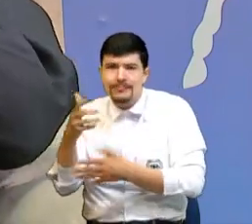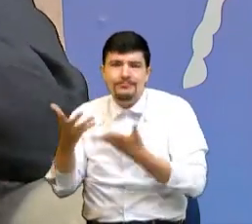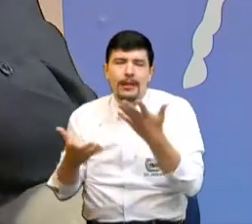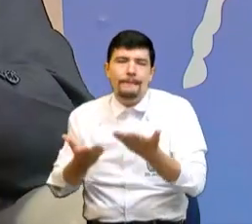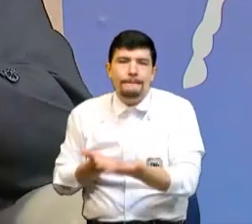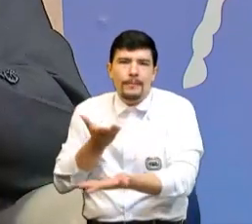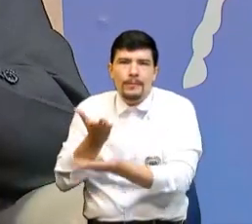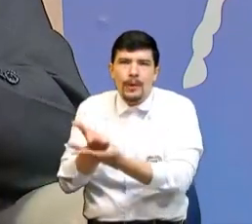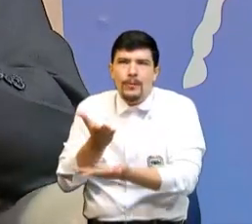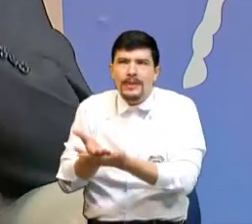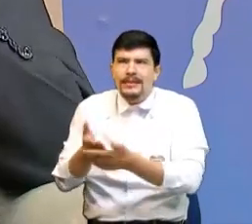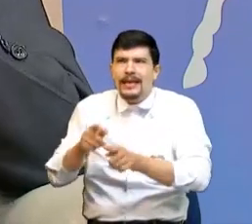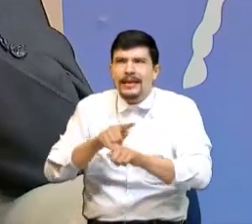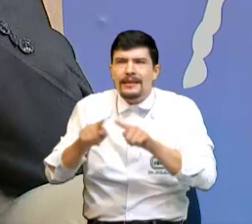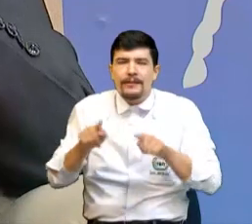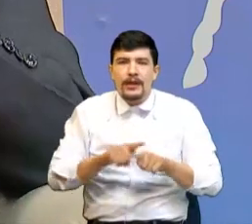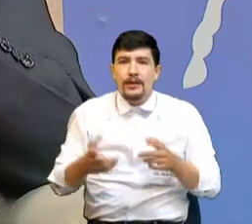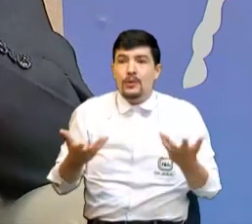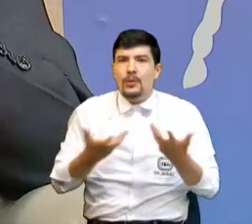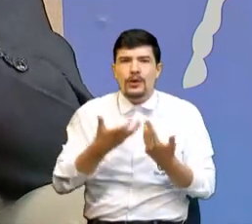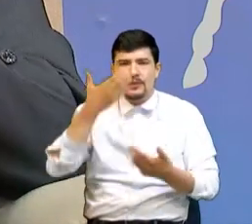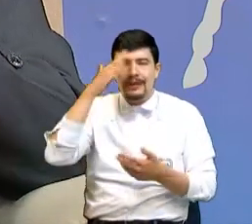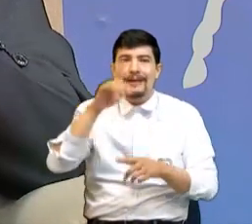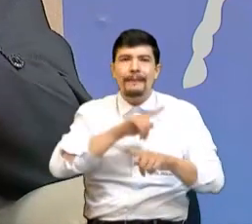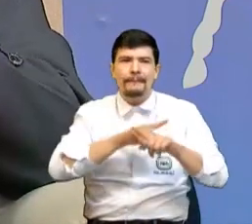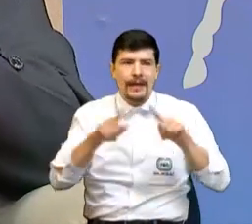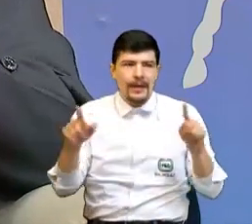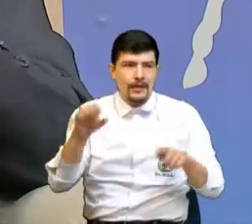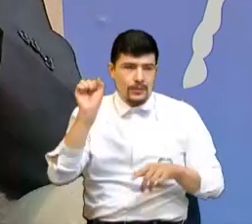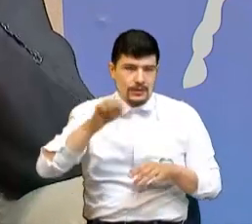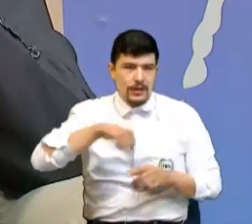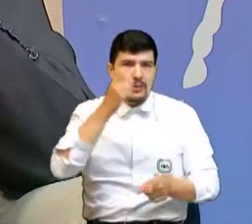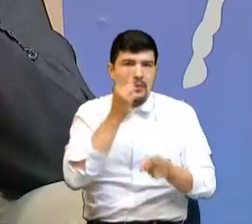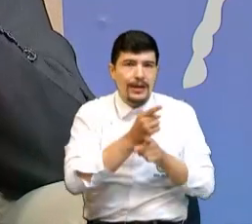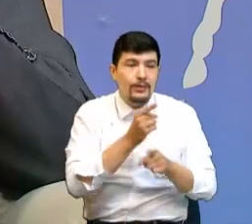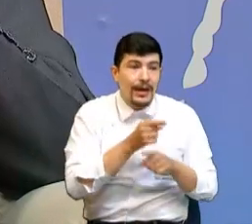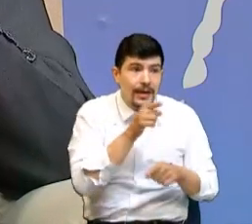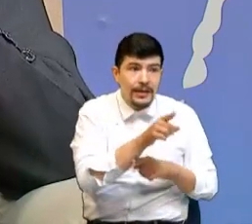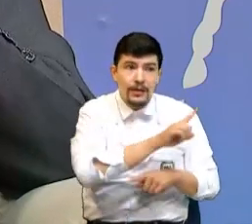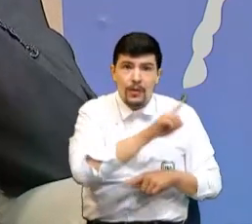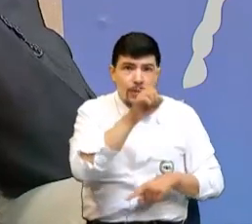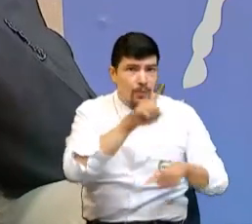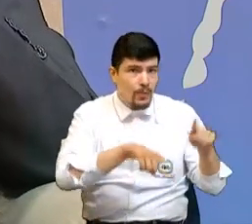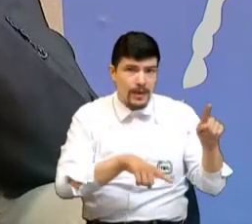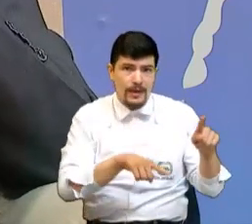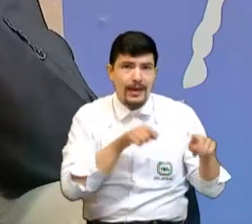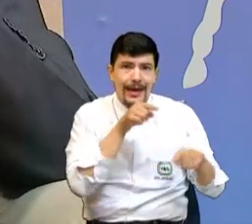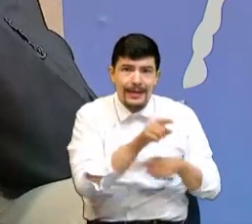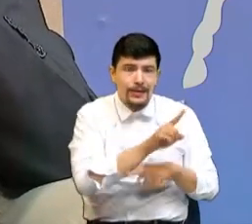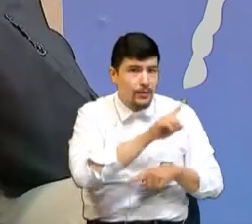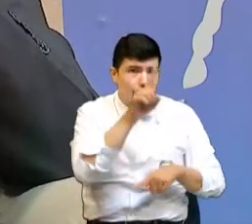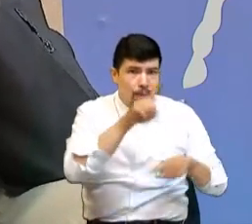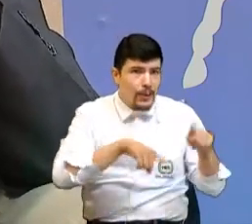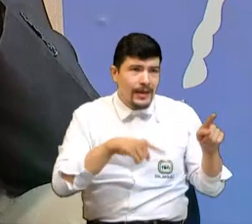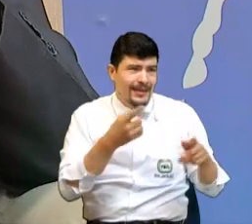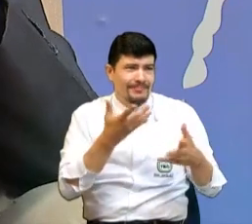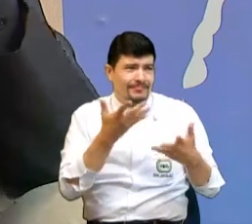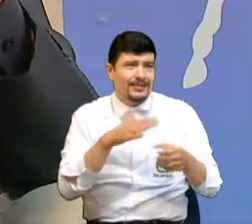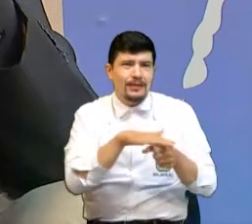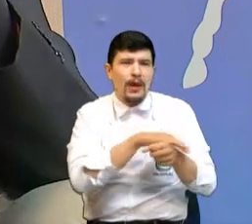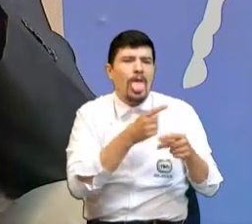planteamiento completamente cierto, pero que desafortunadamente ahí no puede haber igualdad de armas, y por ello es